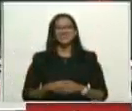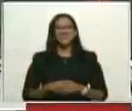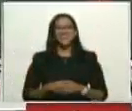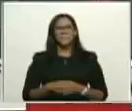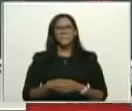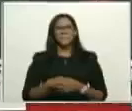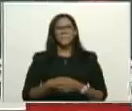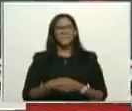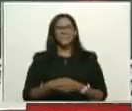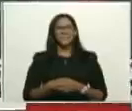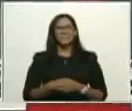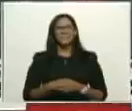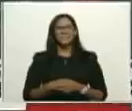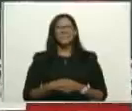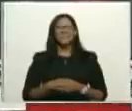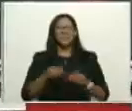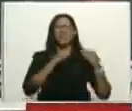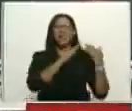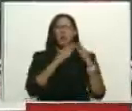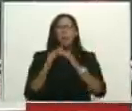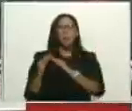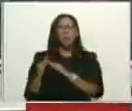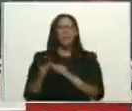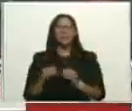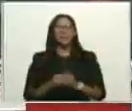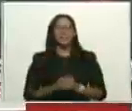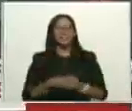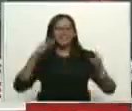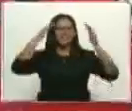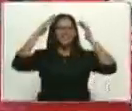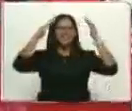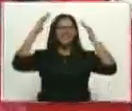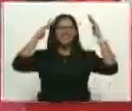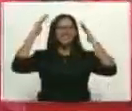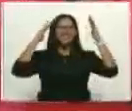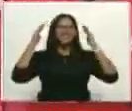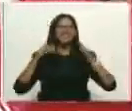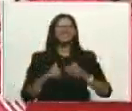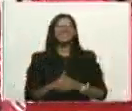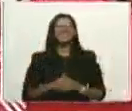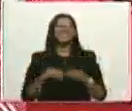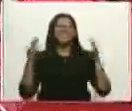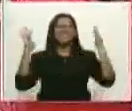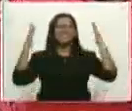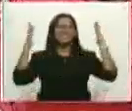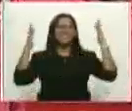Mira, se... Ay, en los comuneros, también están los comuneros. Comuneros aquí. Y comuneras, mi saludo. Sí, también están los comuneros. Mira, aquí.